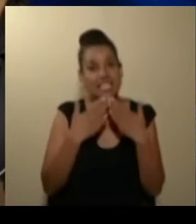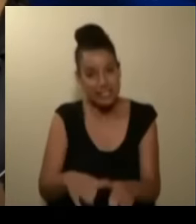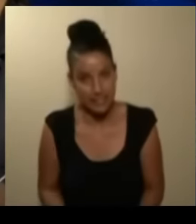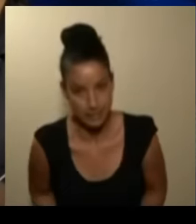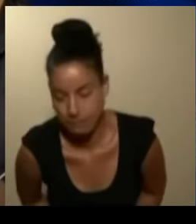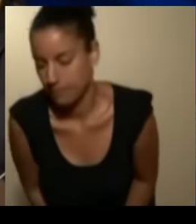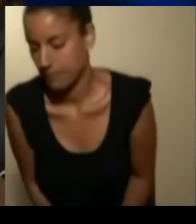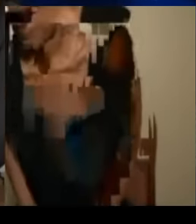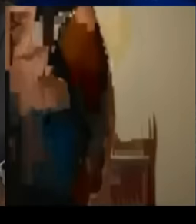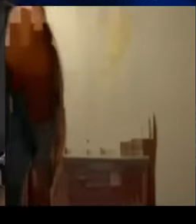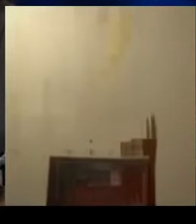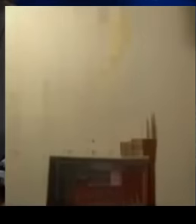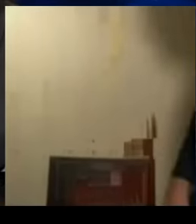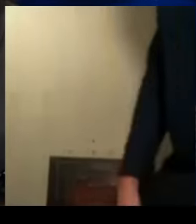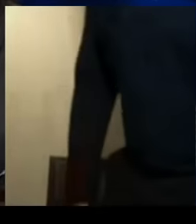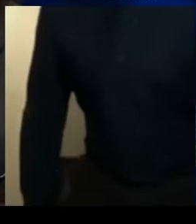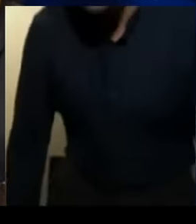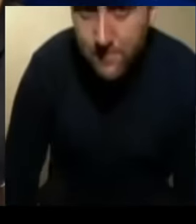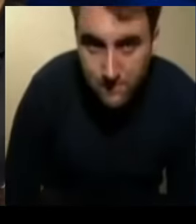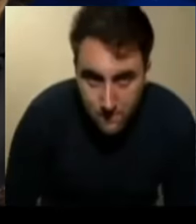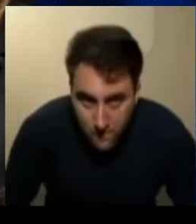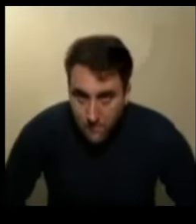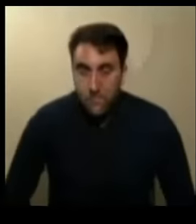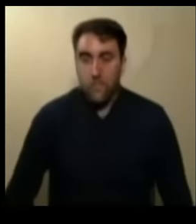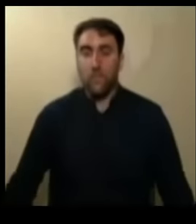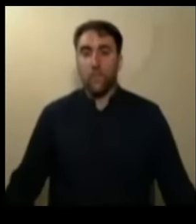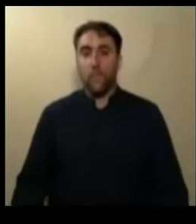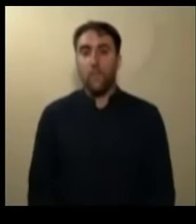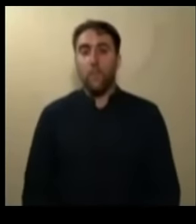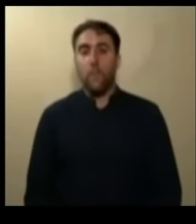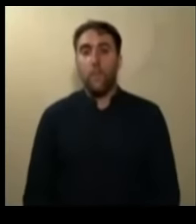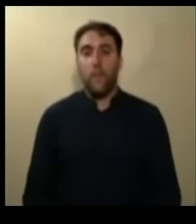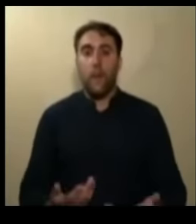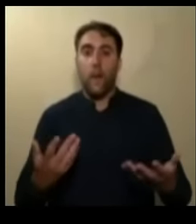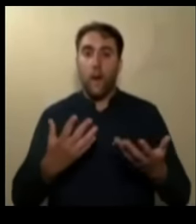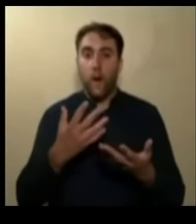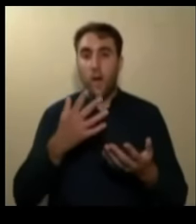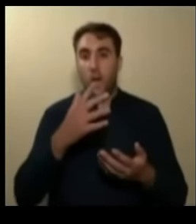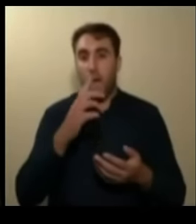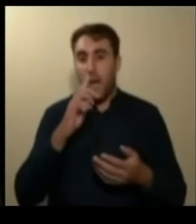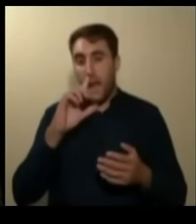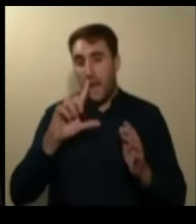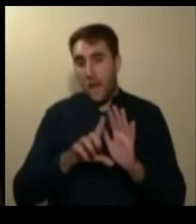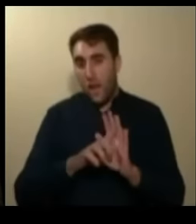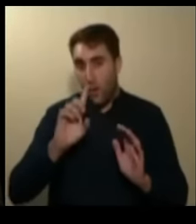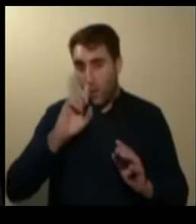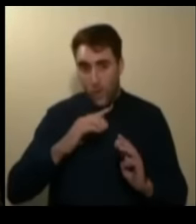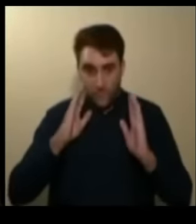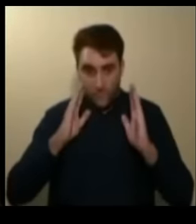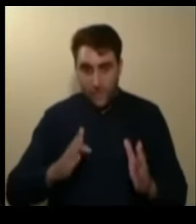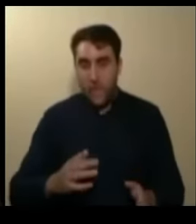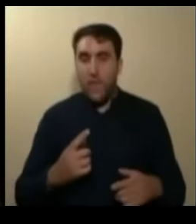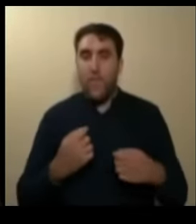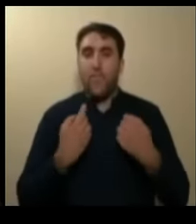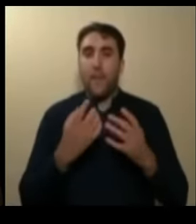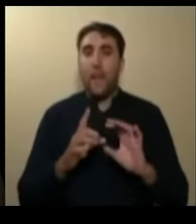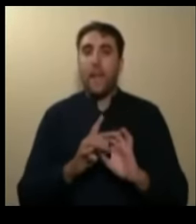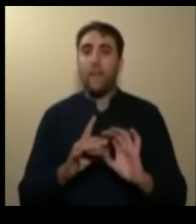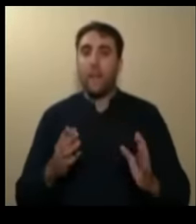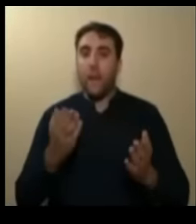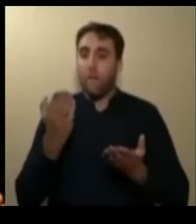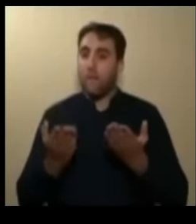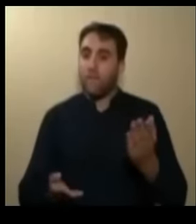sus 4 minutos el senador Gustavo Penades. Lo que la LUC aquí hace es darle libertad al trabajador.